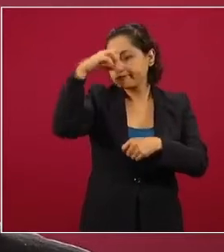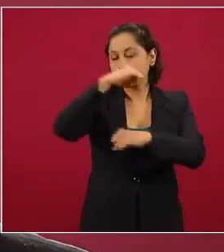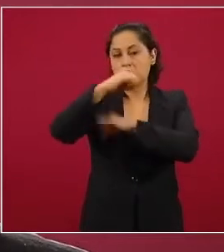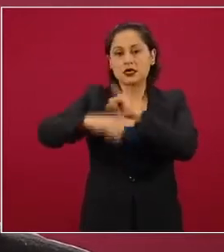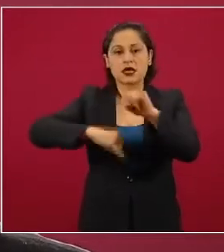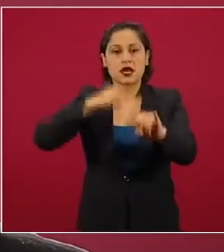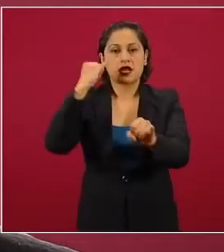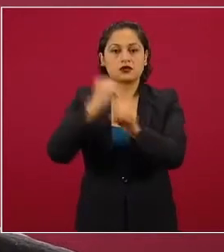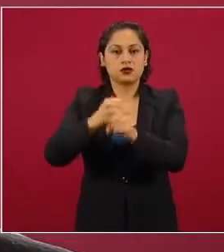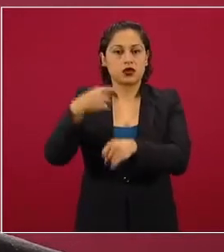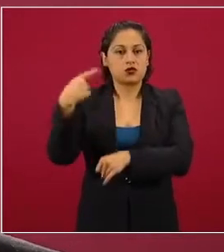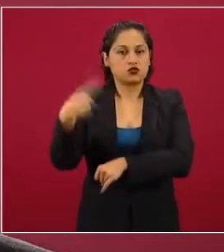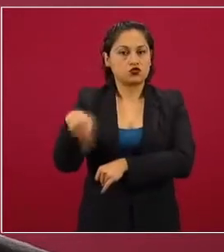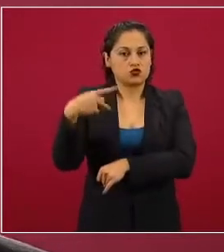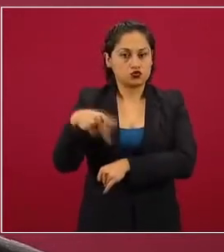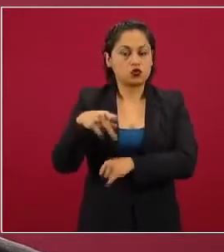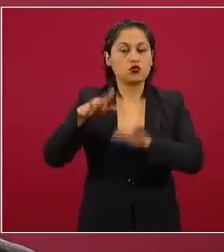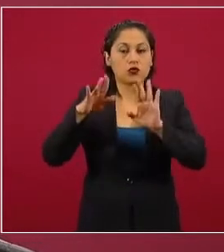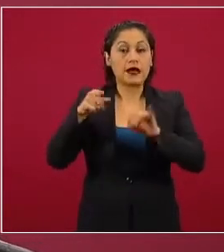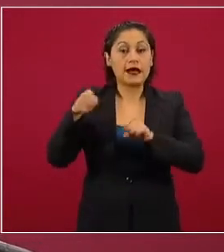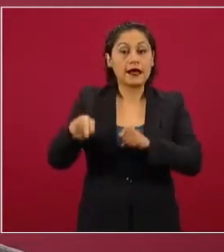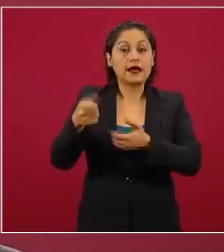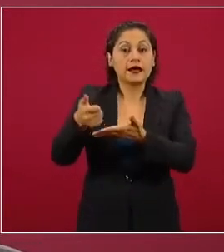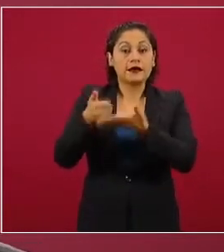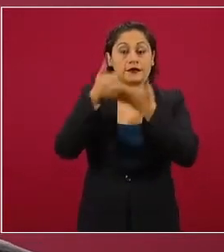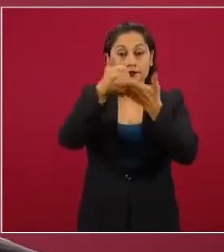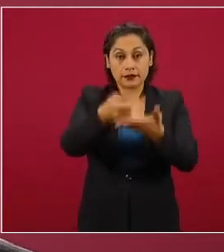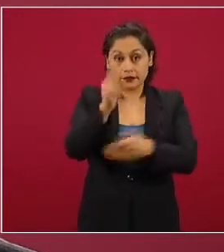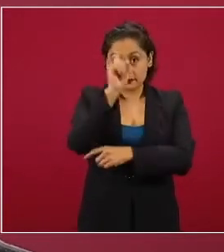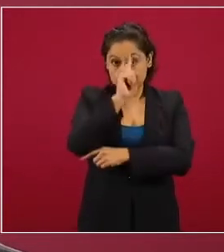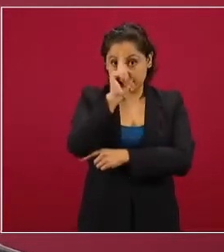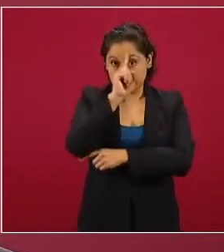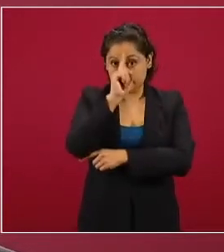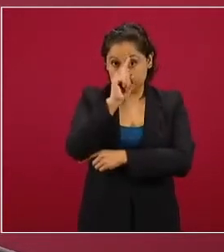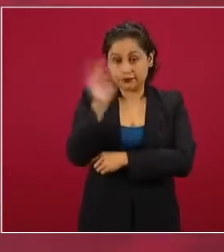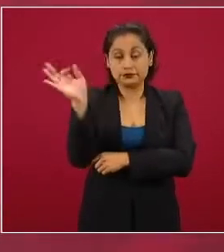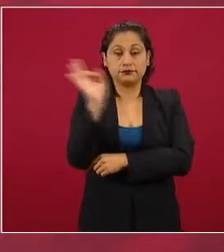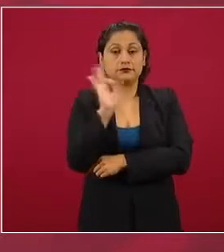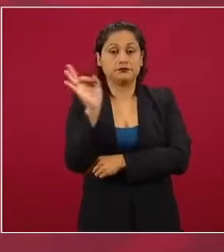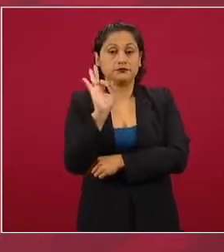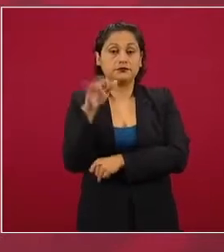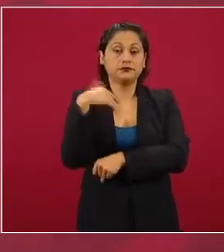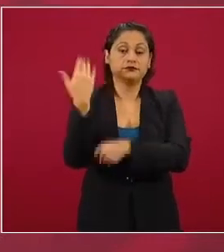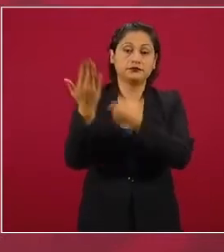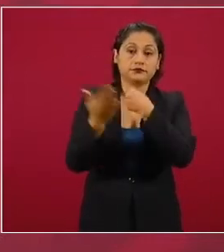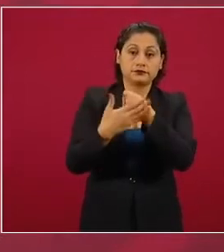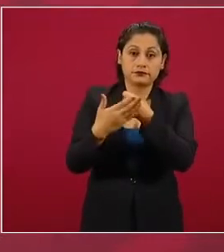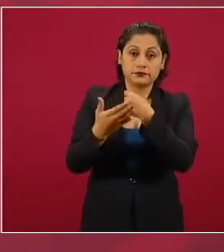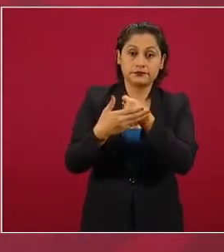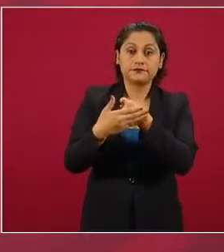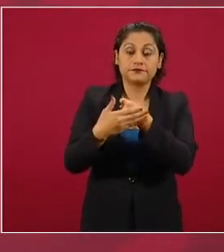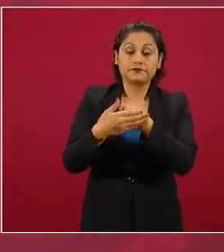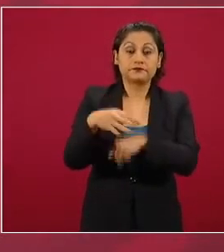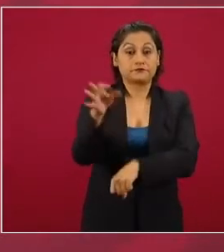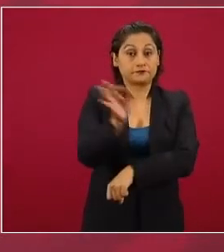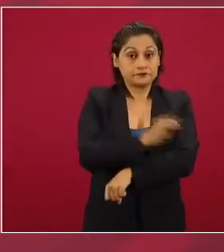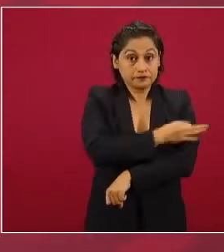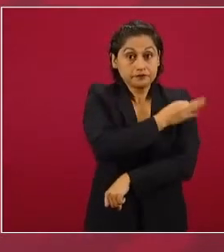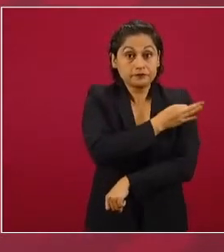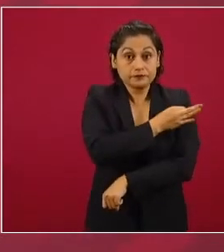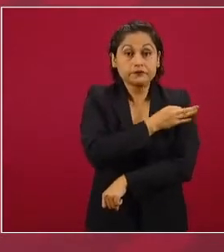que asesora sobre cuál sería la modalidad posible del programa de vacunación,